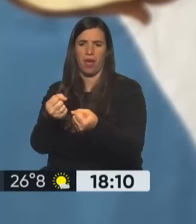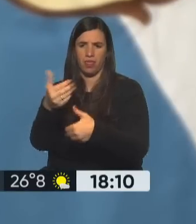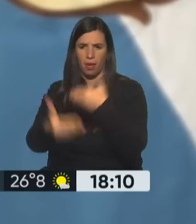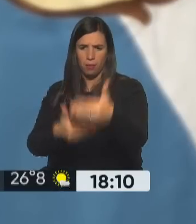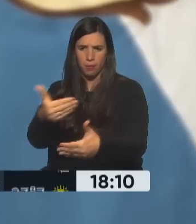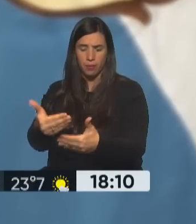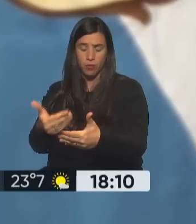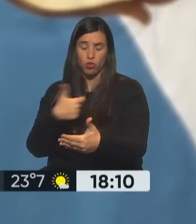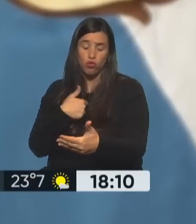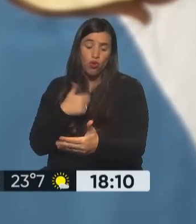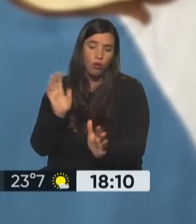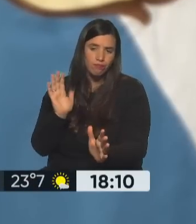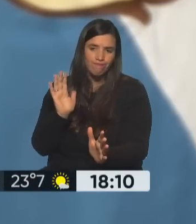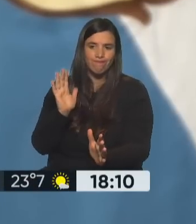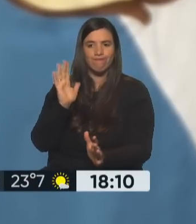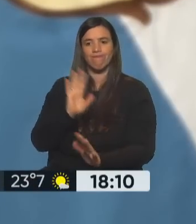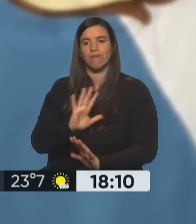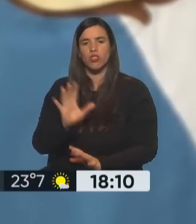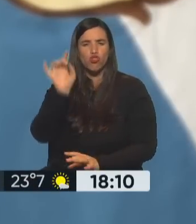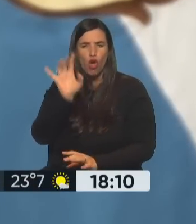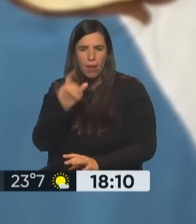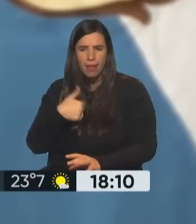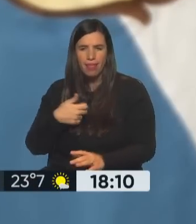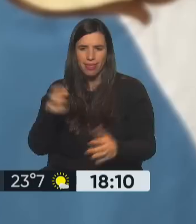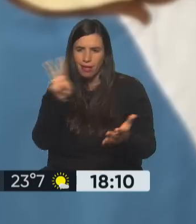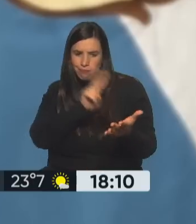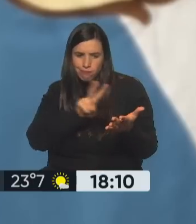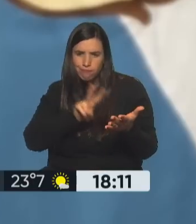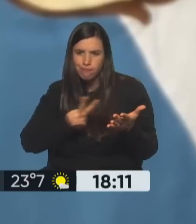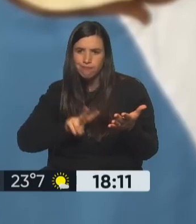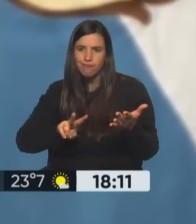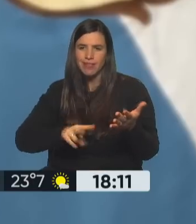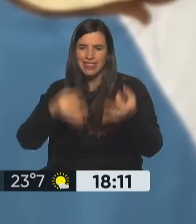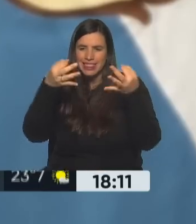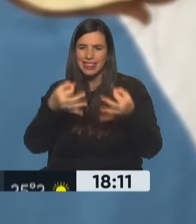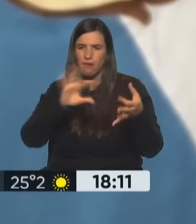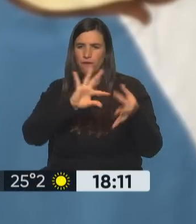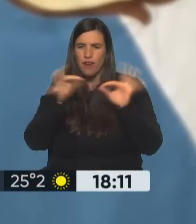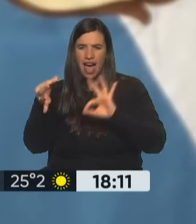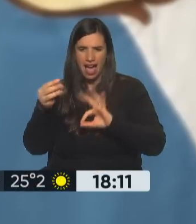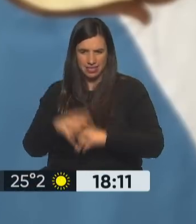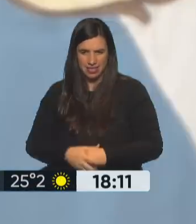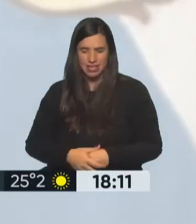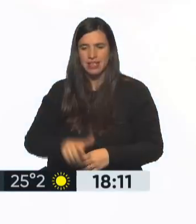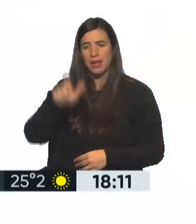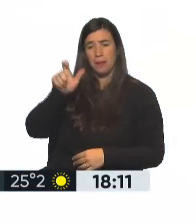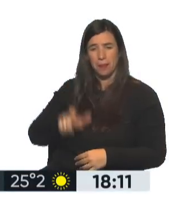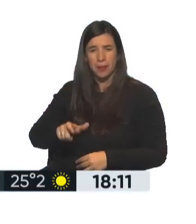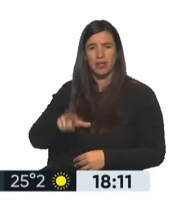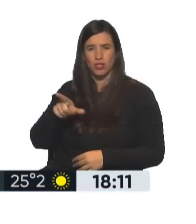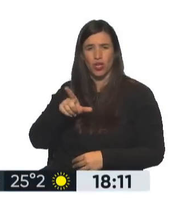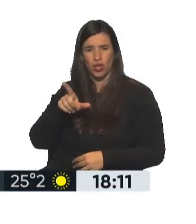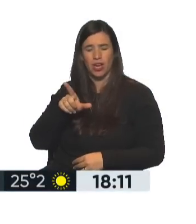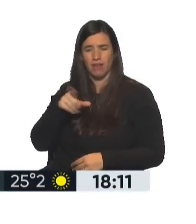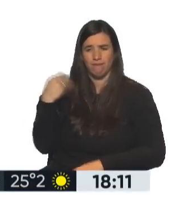políticas, simplemente leeré un textual de una dirigente nacional que recientemente y en el marco de la campaña